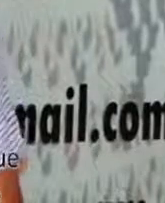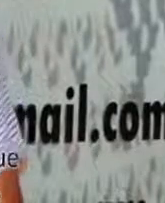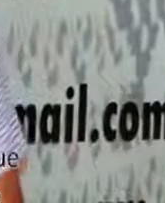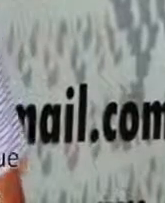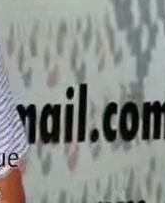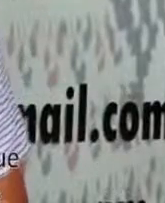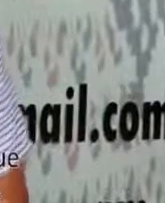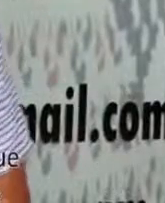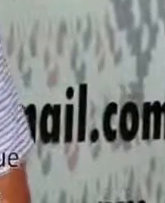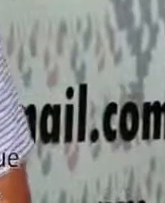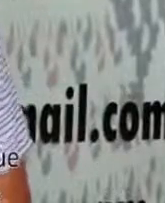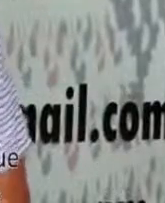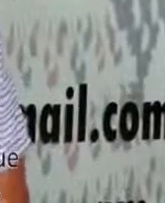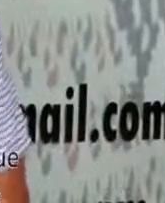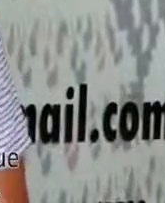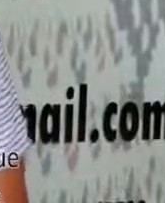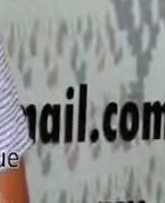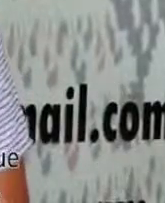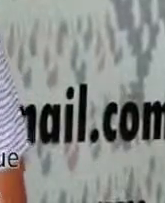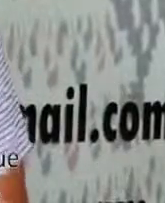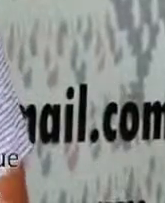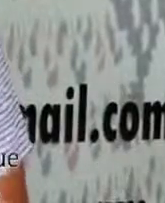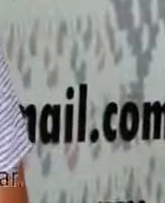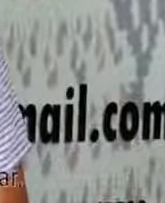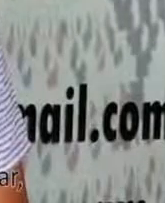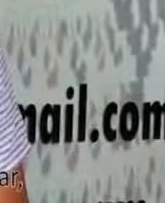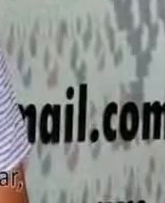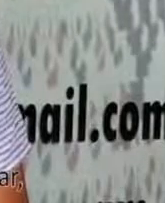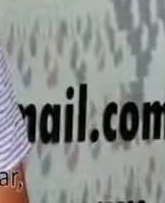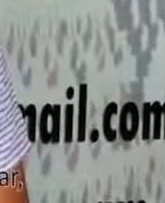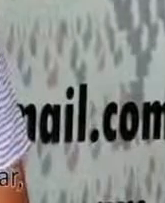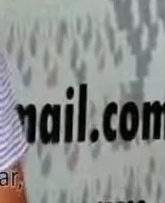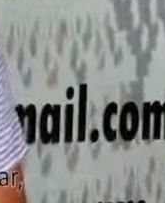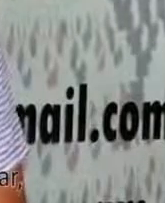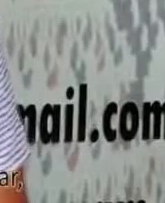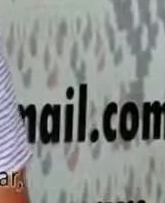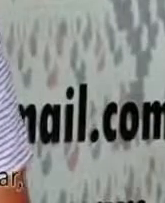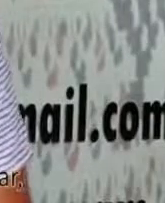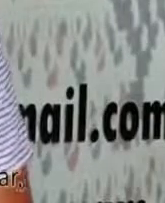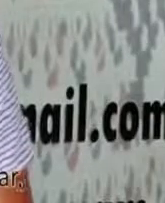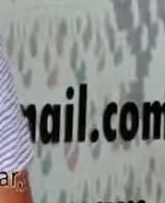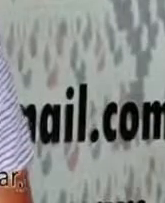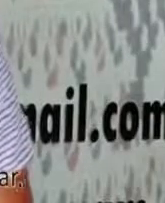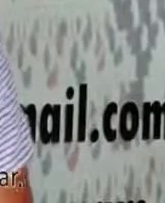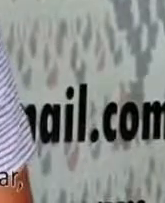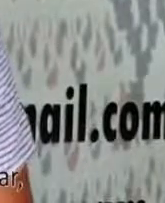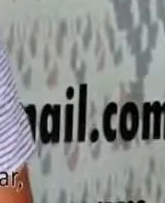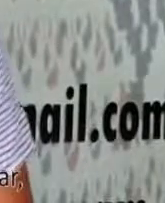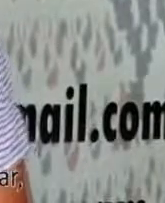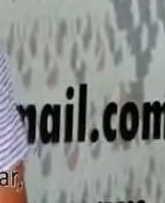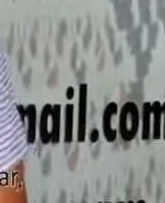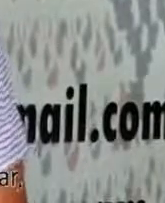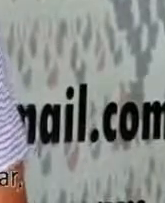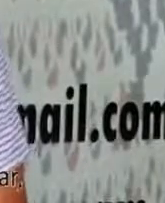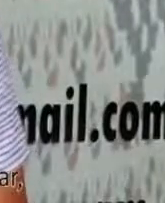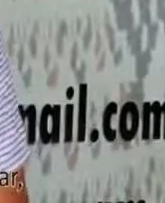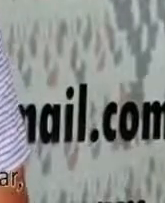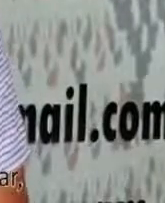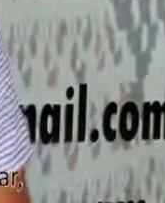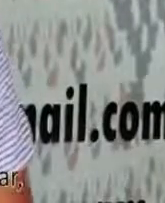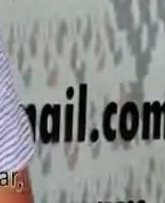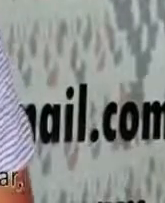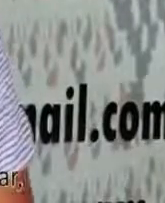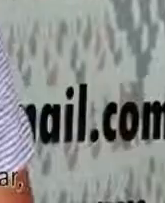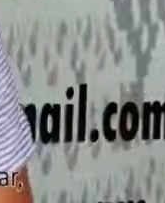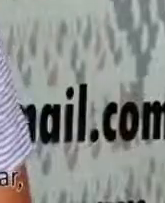pamkihu. Nuyena wats a chawi, ohm, chije nduts apa pam ahu. Tiwaha pahana